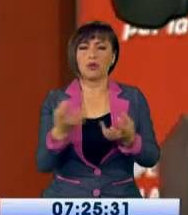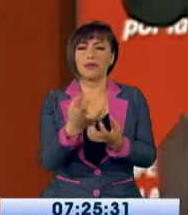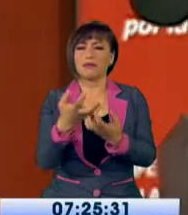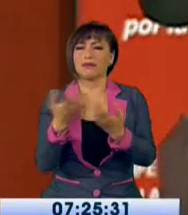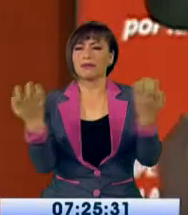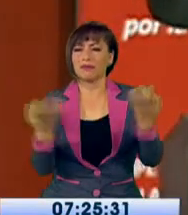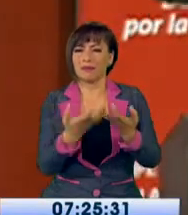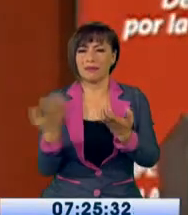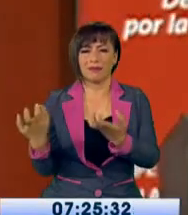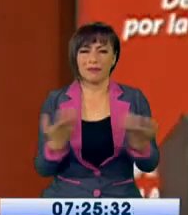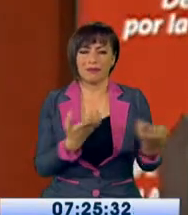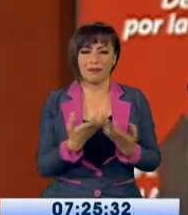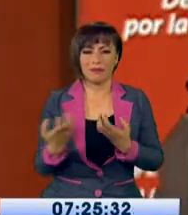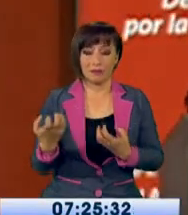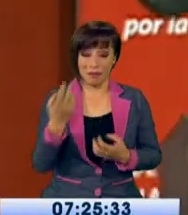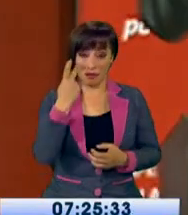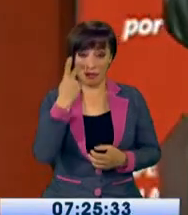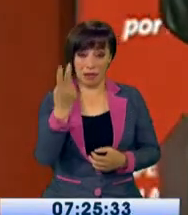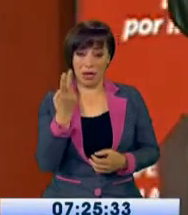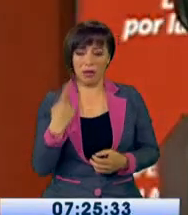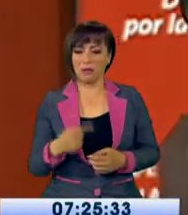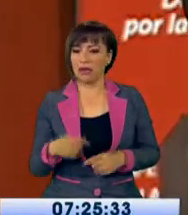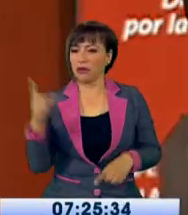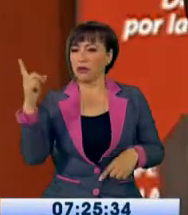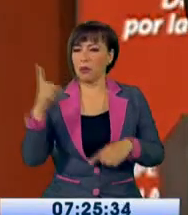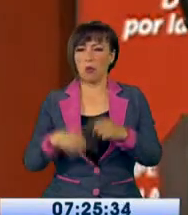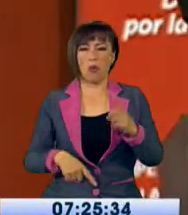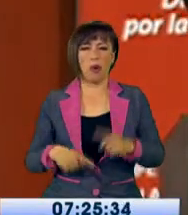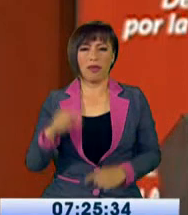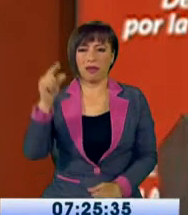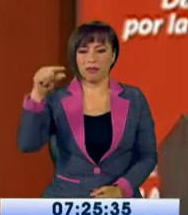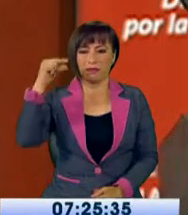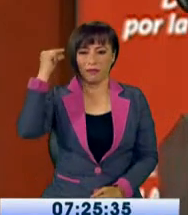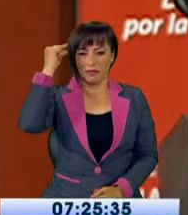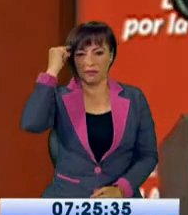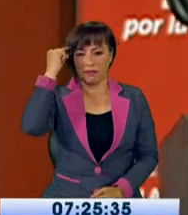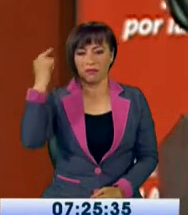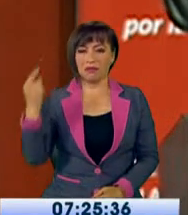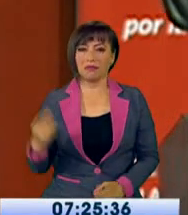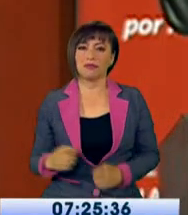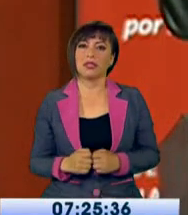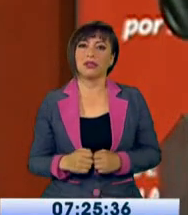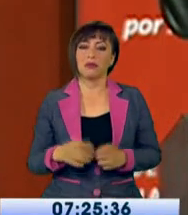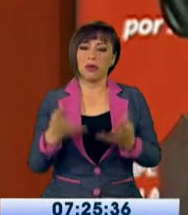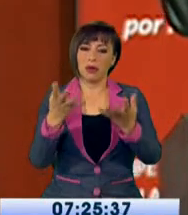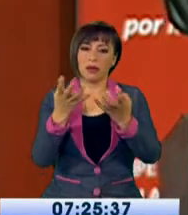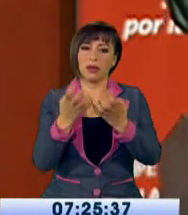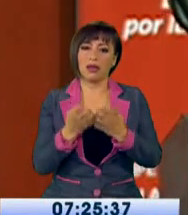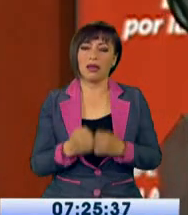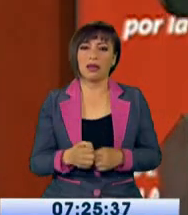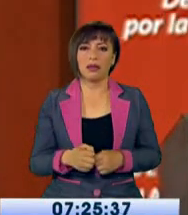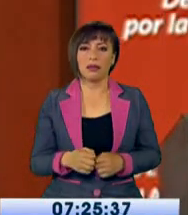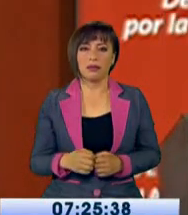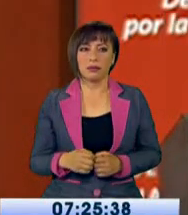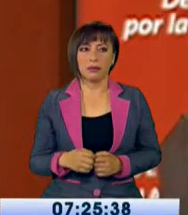disímil, pero que sabe que no podrá gobernar, pero quiere recuperar su capacidad de veto.